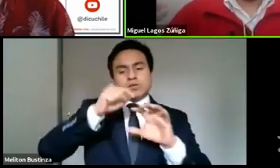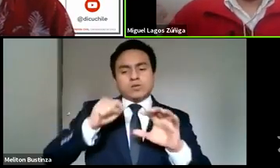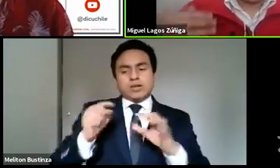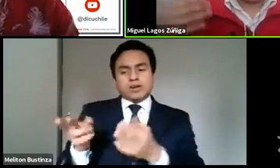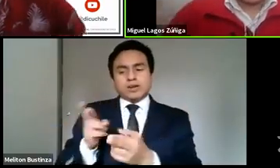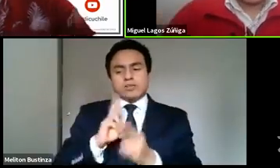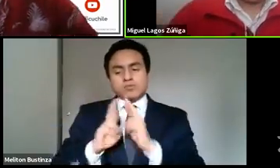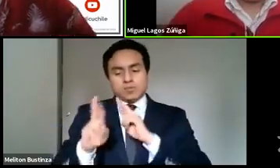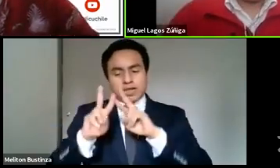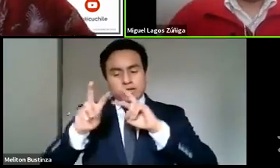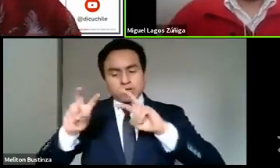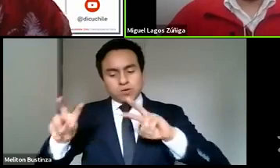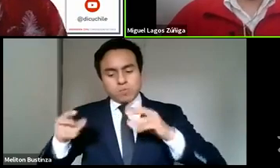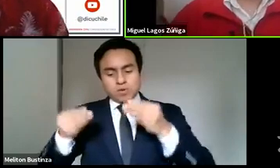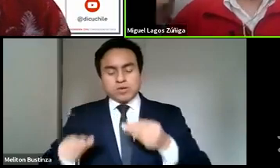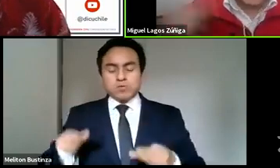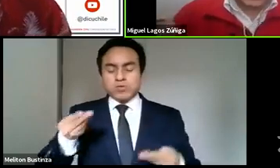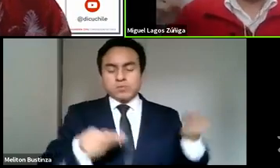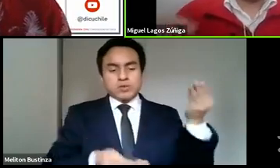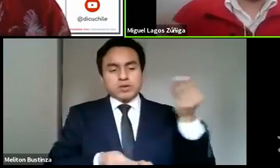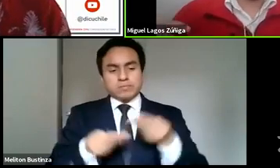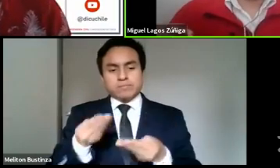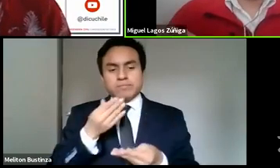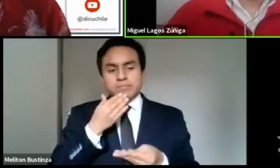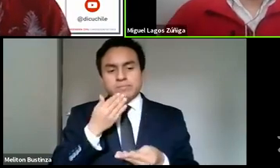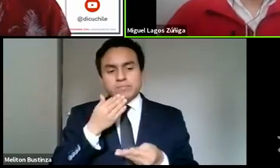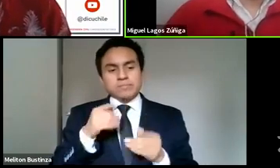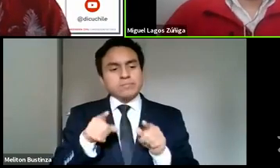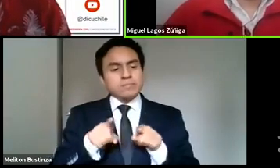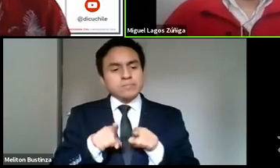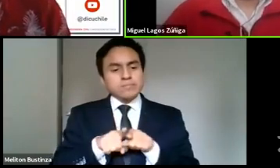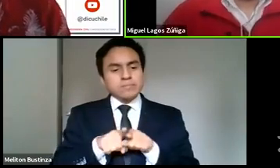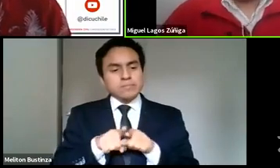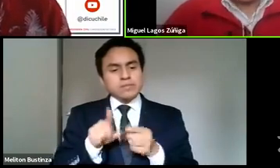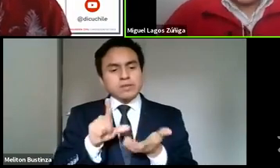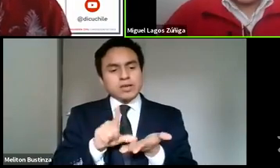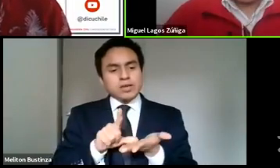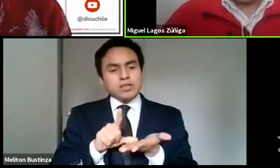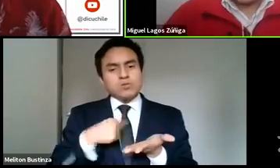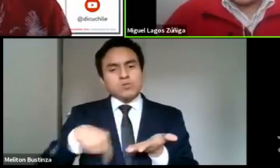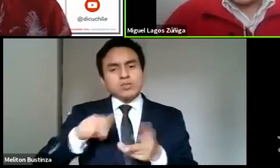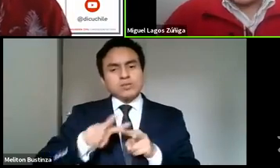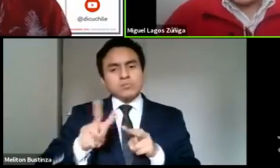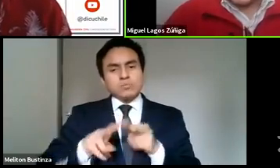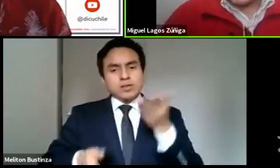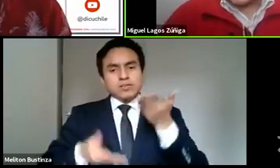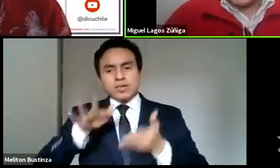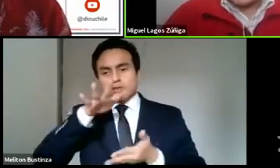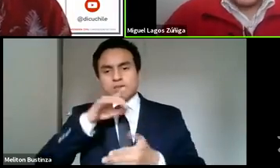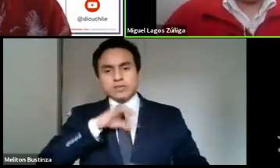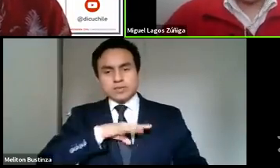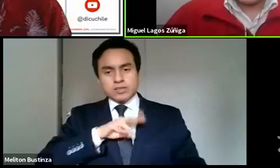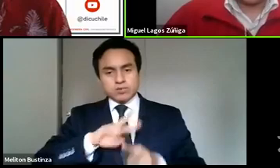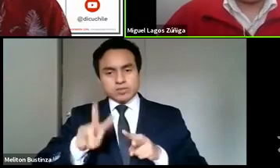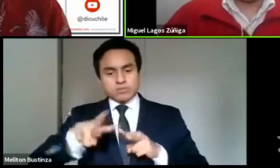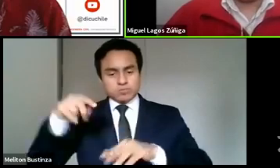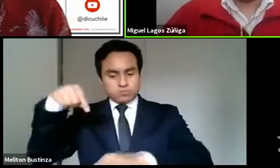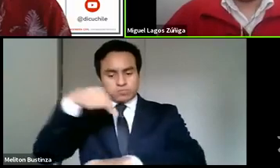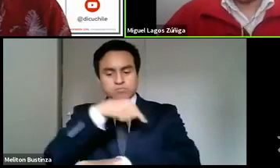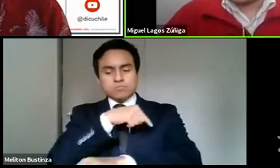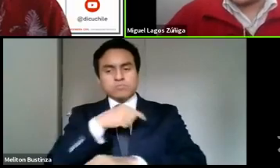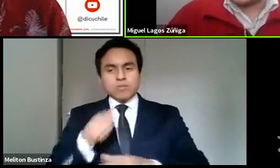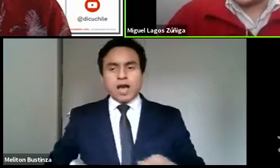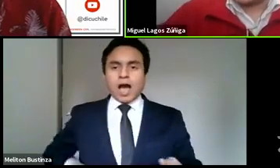resultados ciertamente está contribuyendo. Y aterrizándolo a nivel local, yo creo que lo que hemos hecho en el balance hídrico de Chile es un tremendo